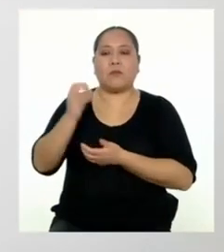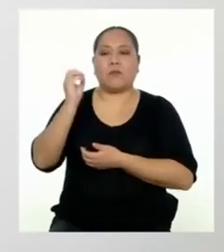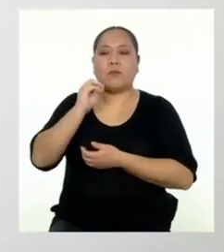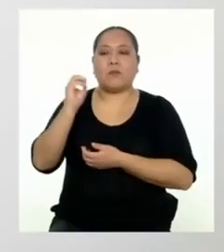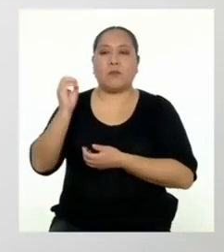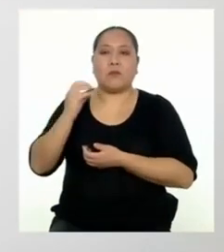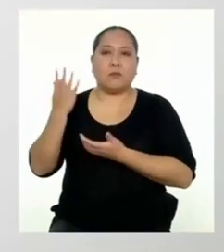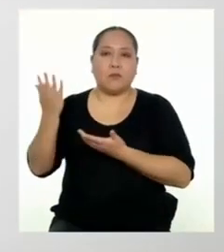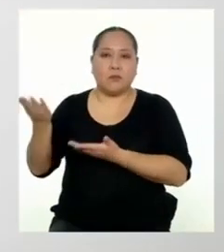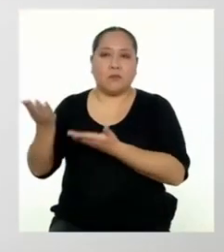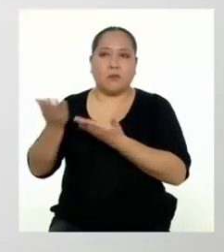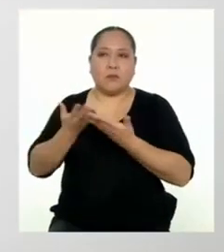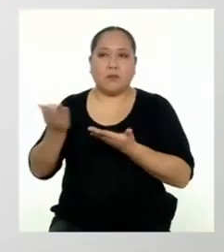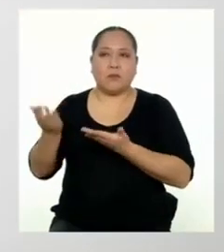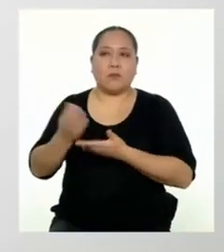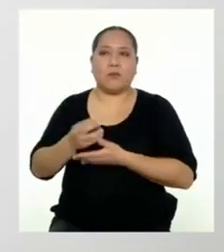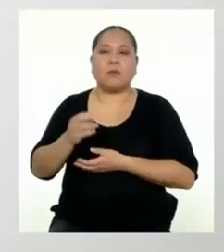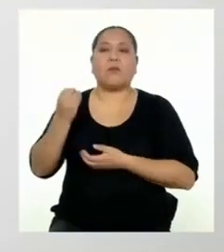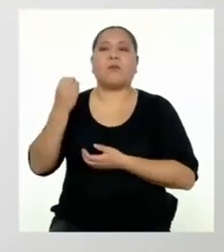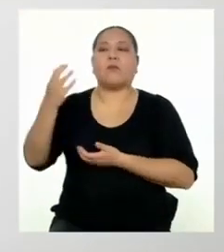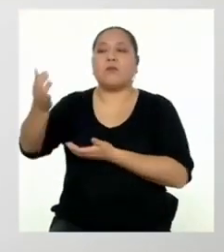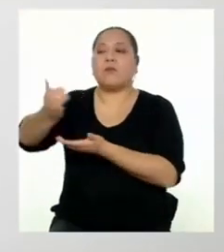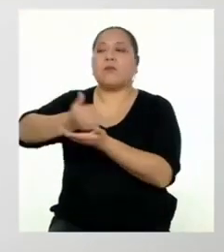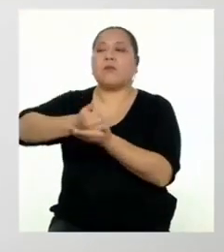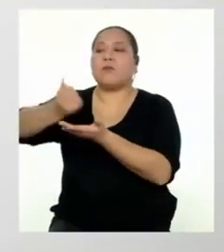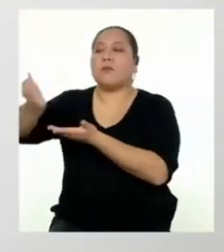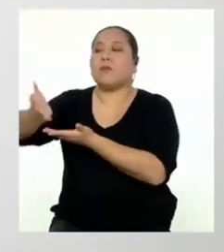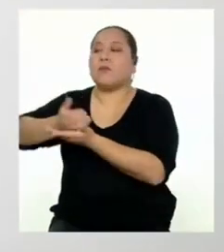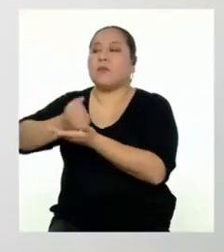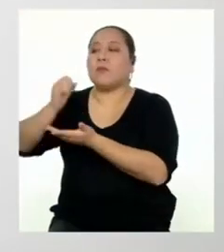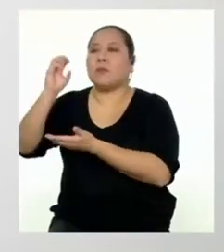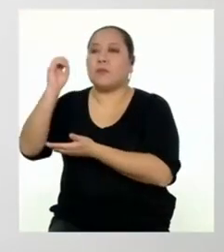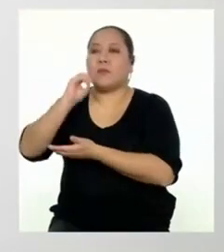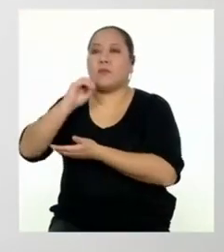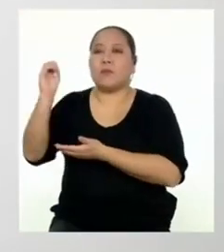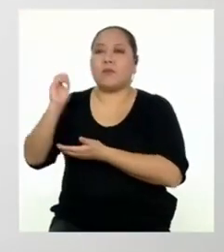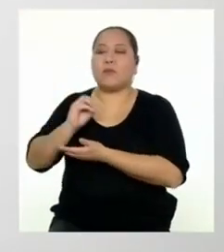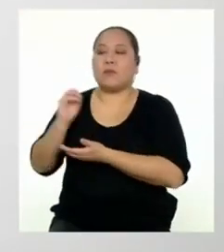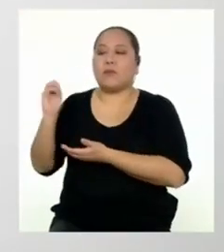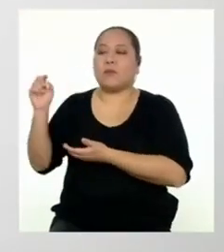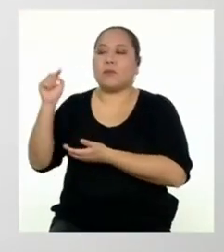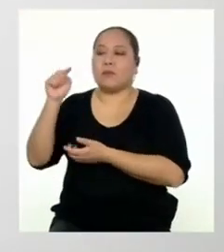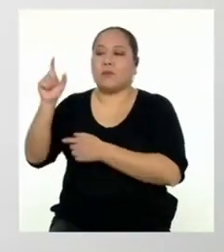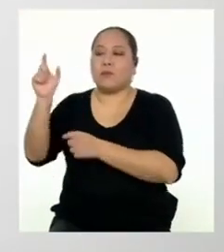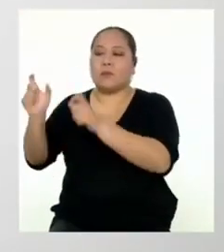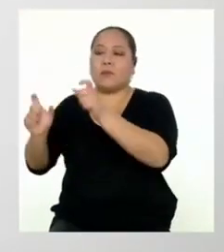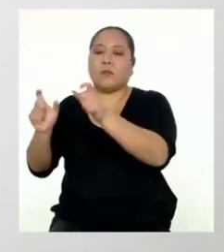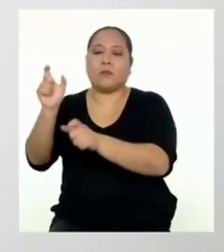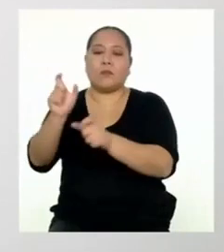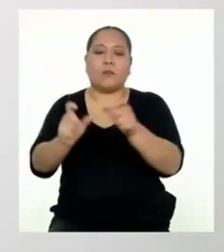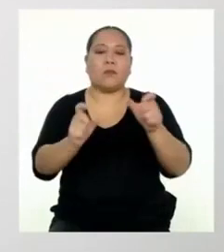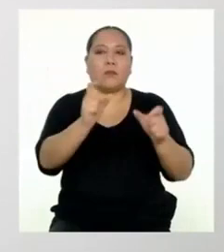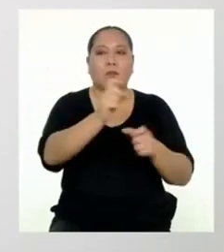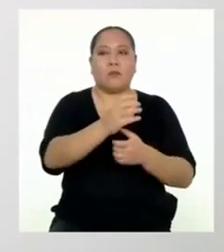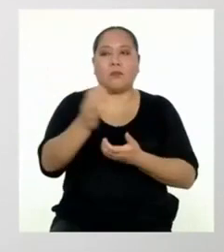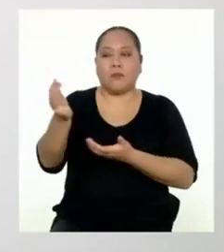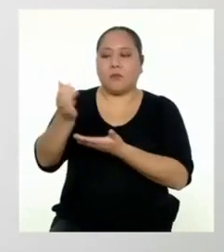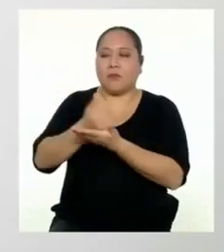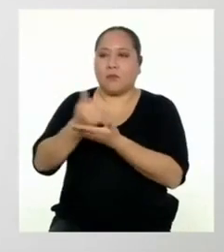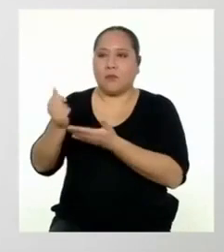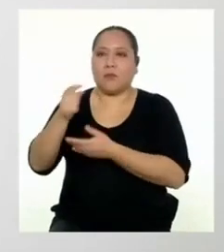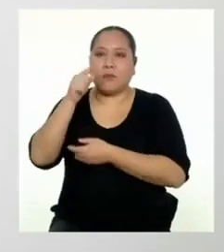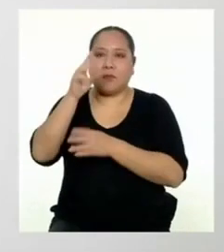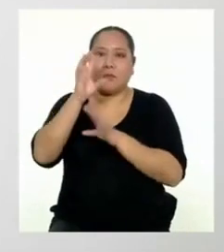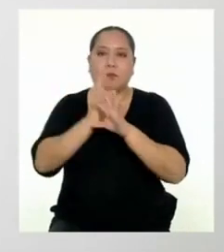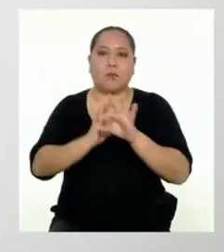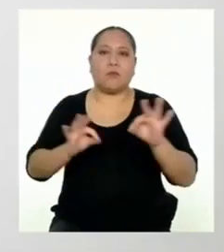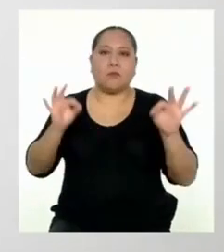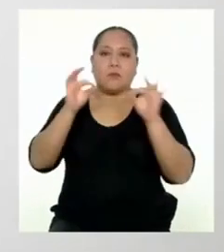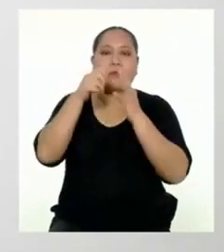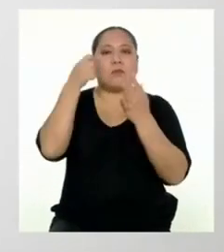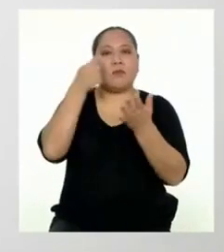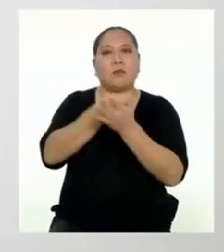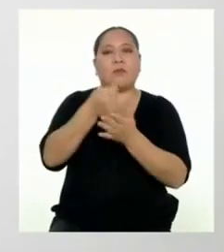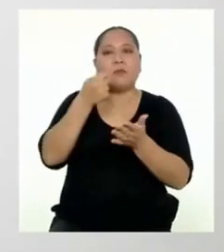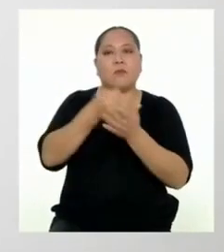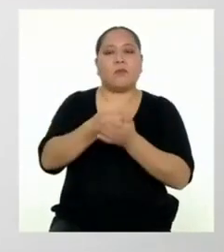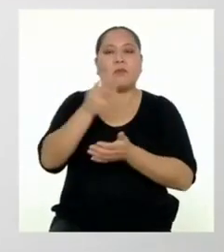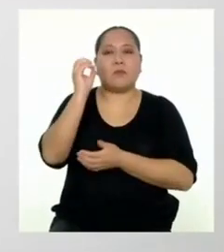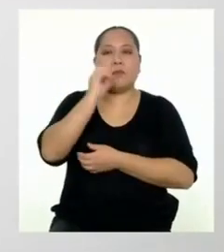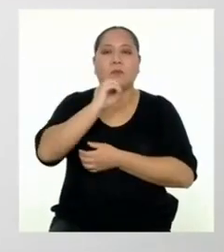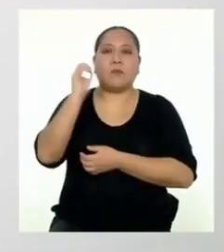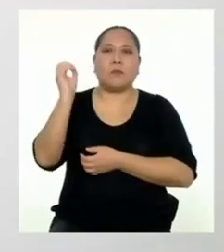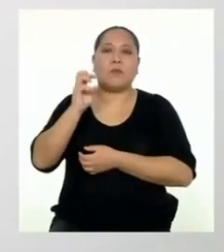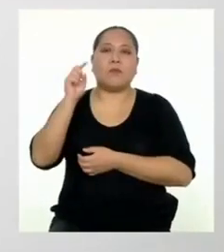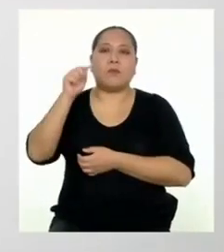para brindar esos servicios, debido a que recauda impuestos o tributos de los ciudadanos y ciudadanas. Por eso es tan importante pagar nuestros